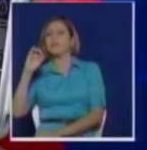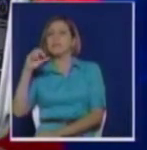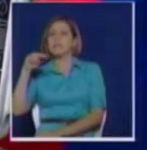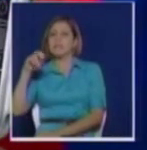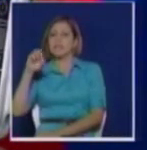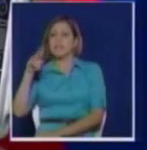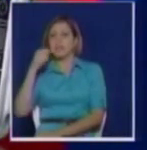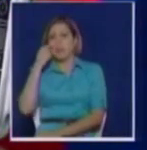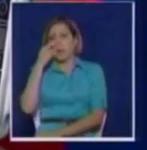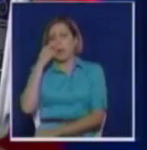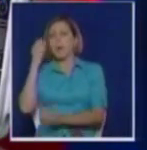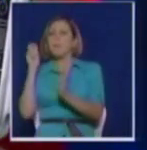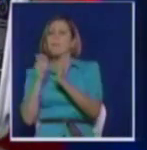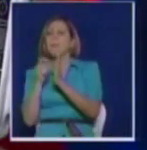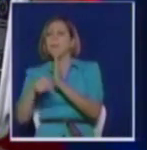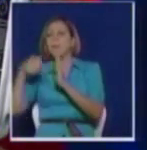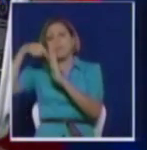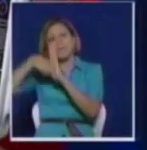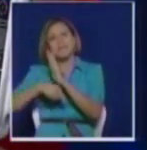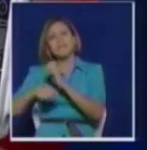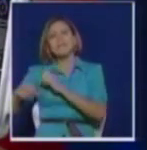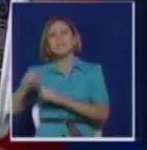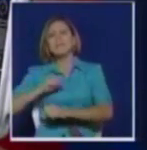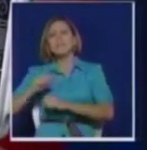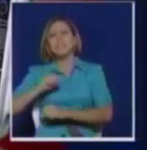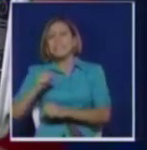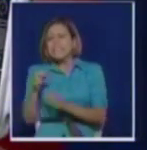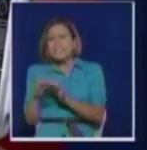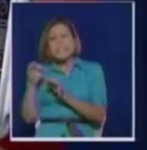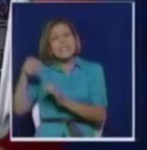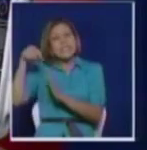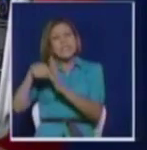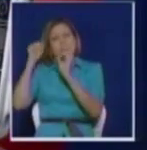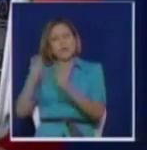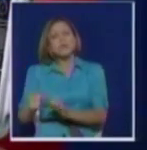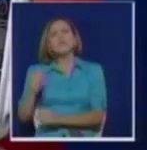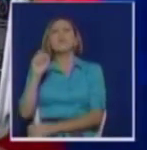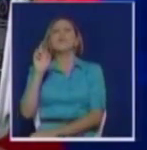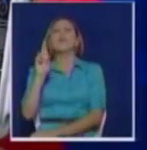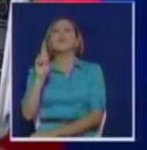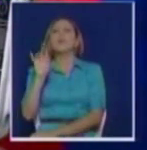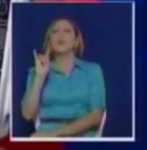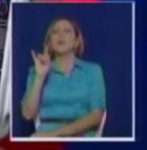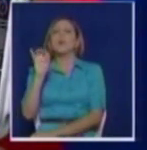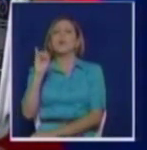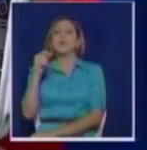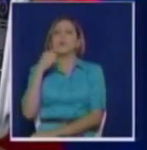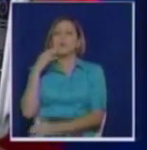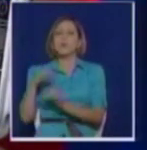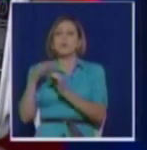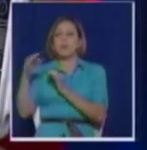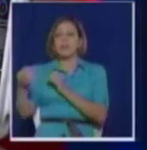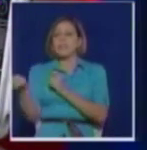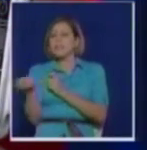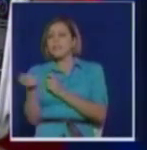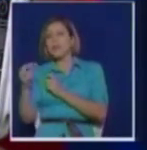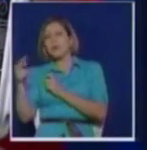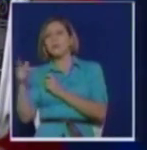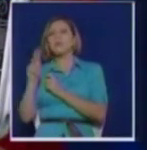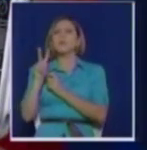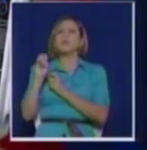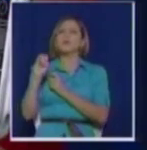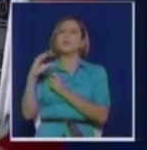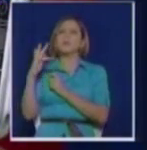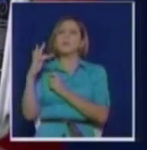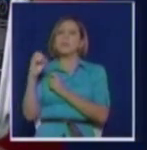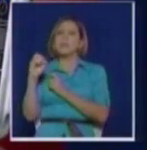que es en esa zona, que es una vereda que llama El Rucio, y está en el sector de Celandia, La Victoria, son las veredas